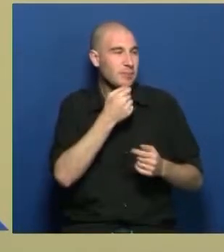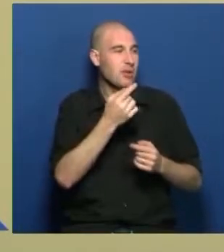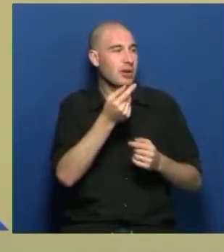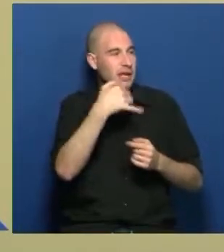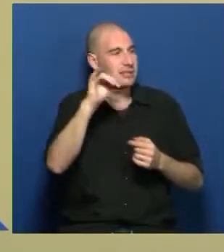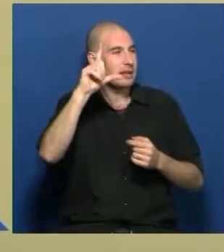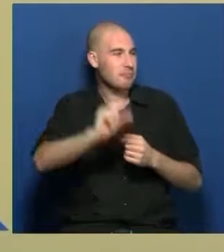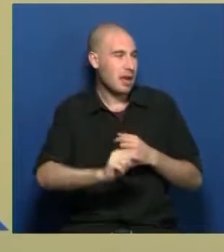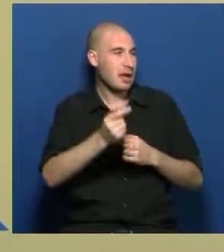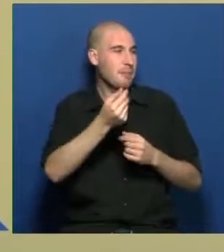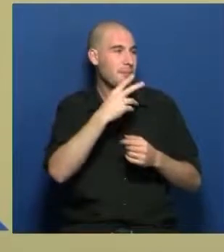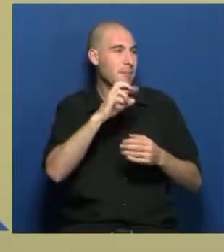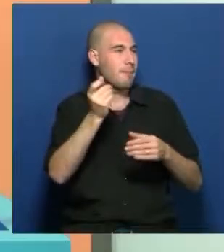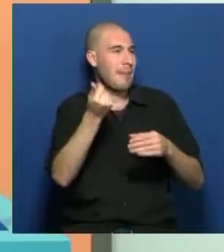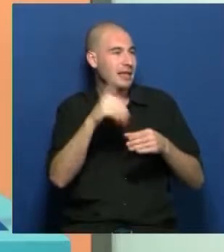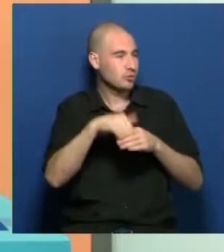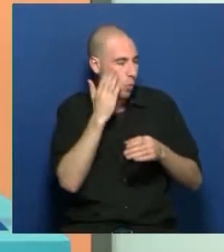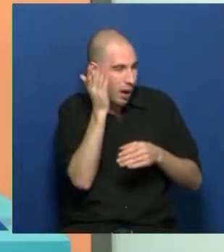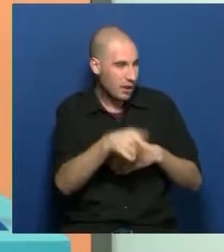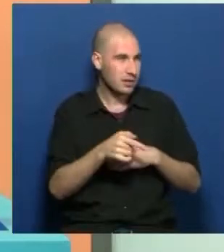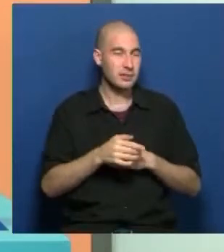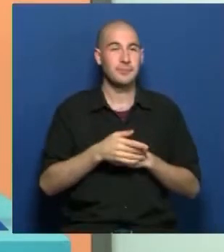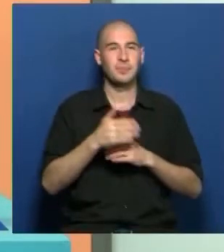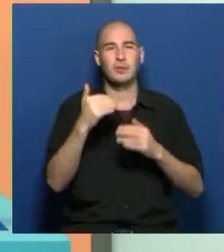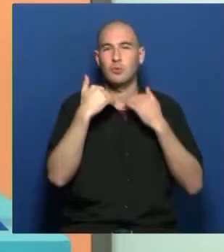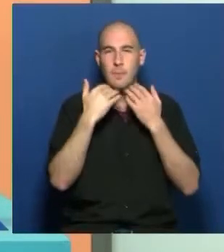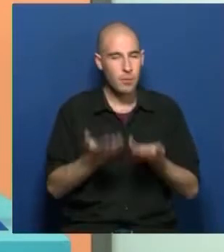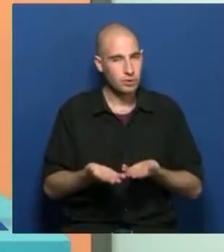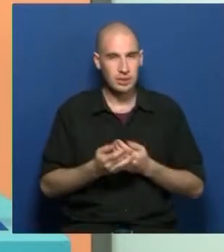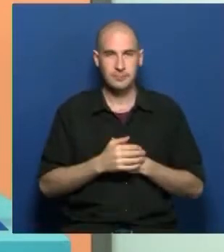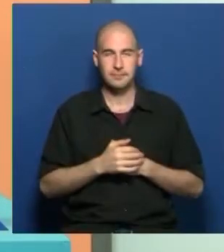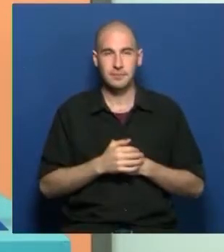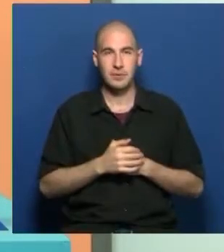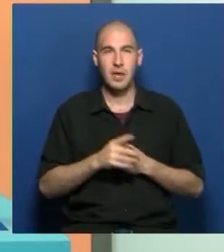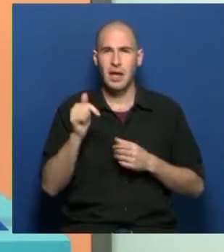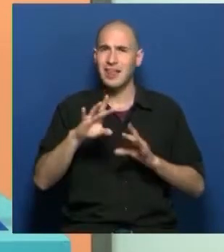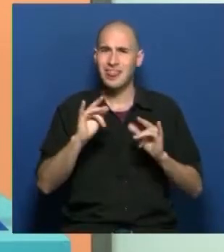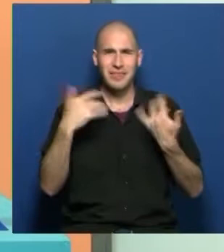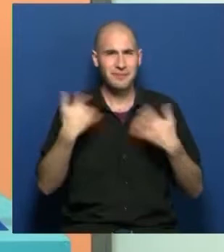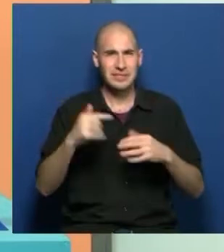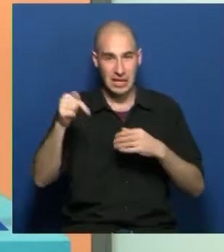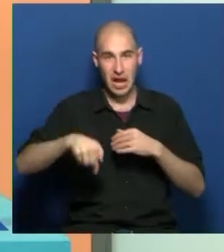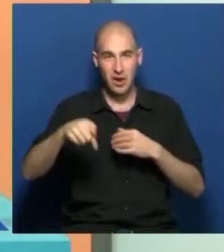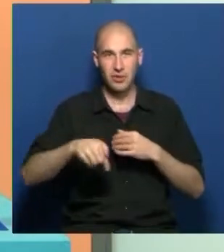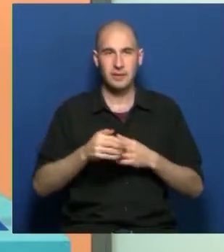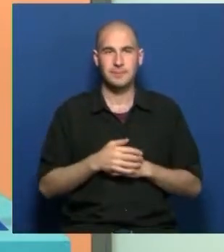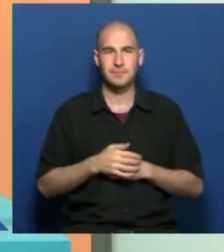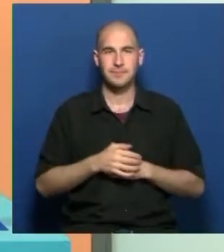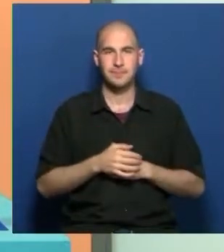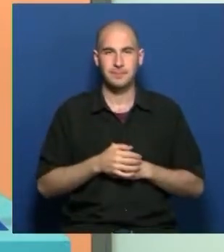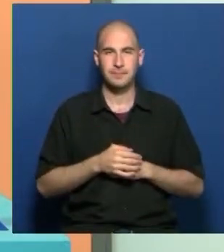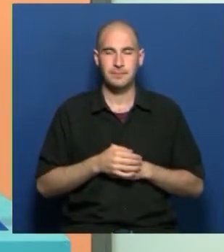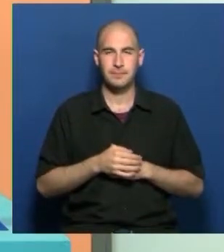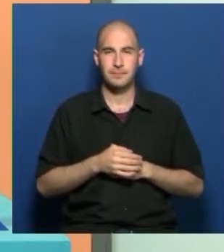el interés de un plazo fijo, por ejemplo. Independientemente, lo que está complicado acá en estos momentos es que